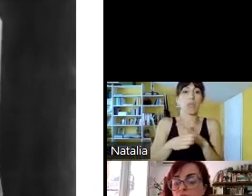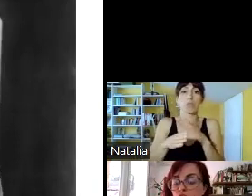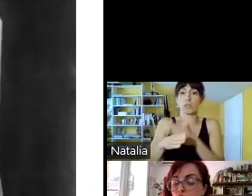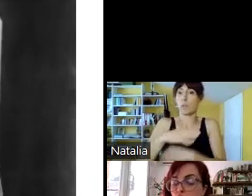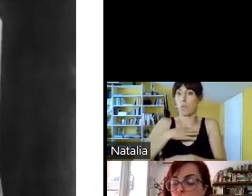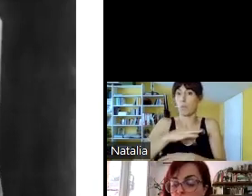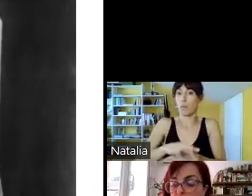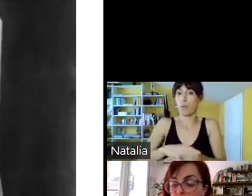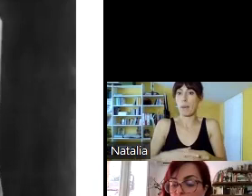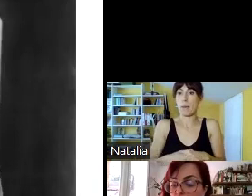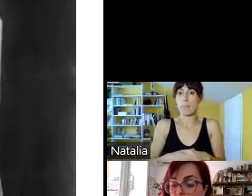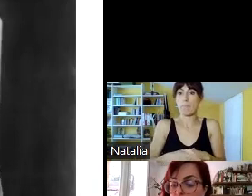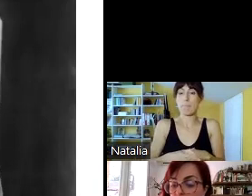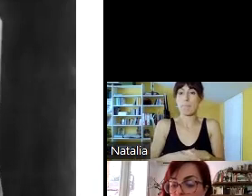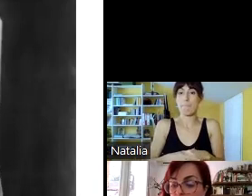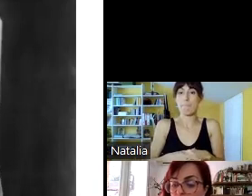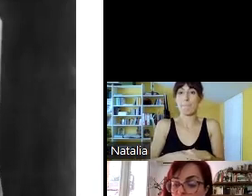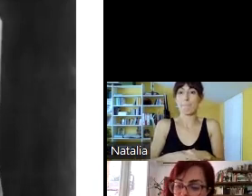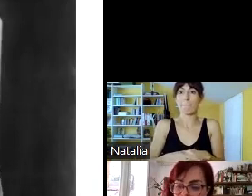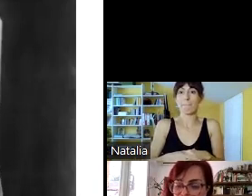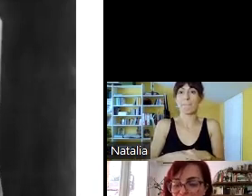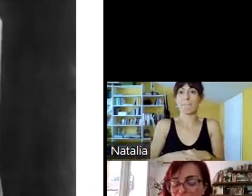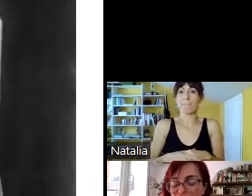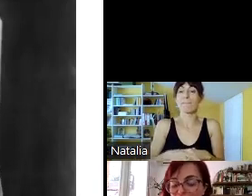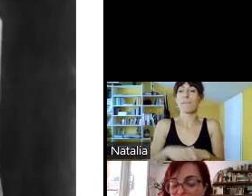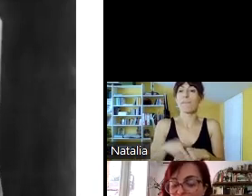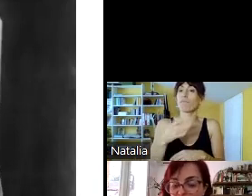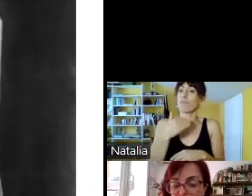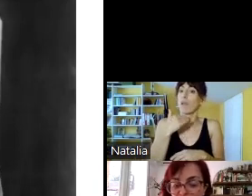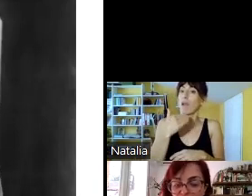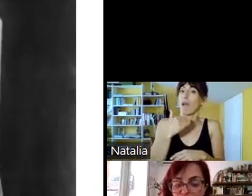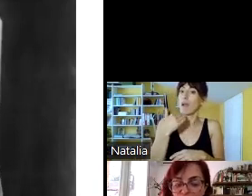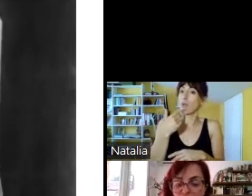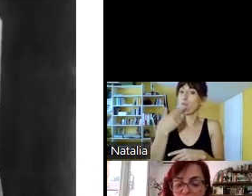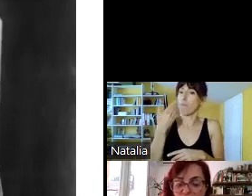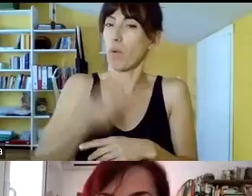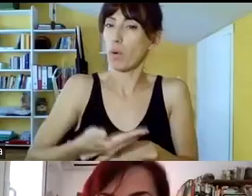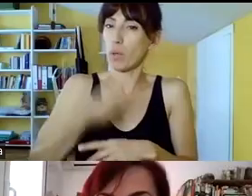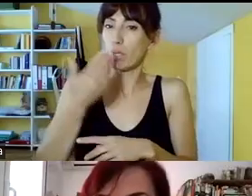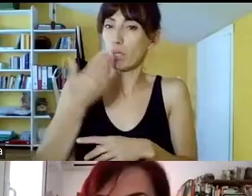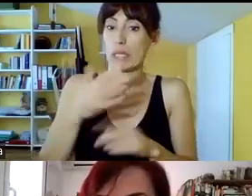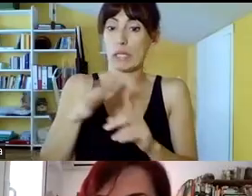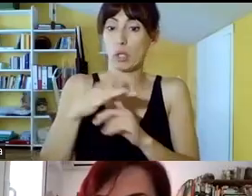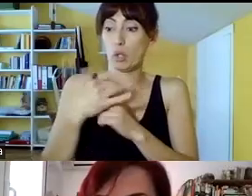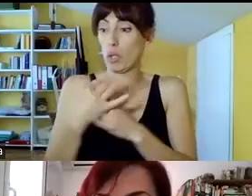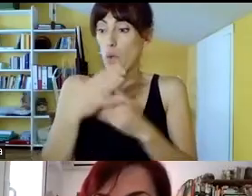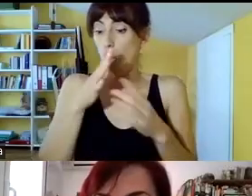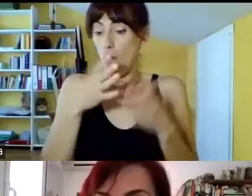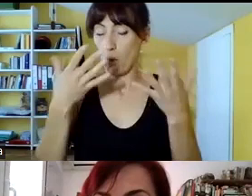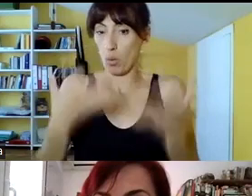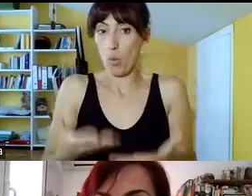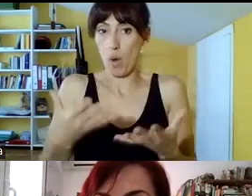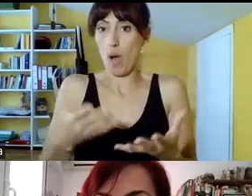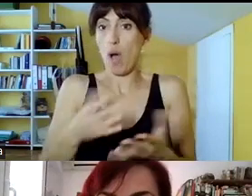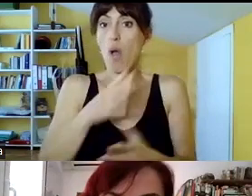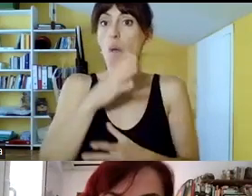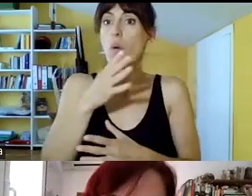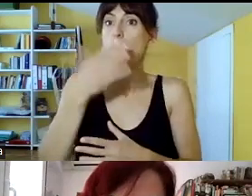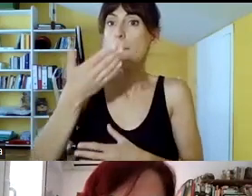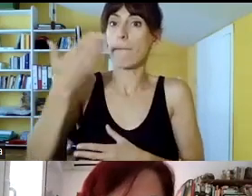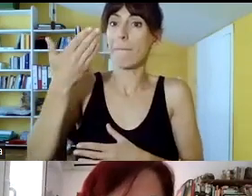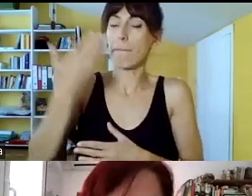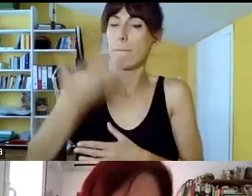también, y esto es una pieza muy clave, sobre todo en el contexto actual, ¿no? porque tiene el valor central de